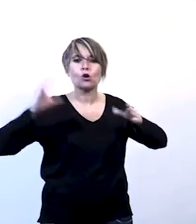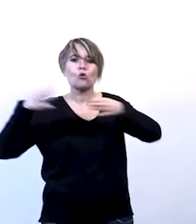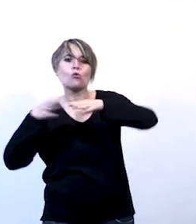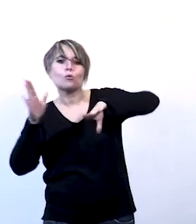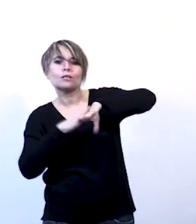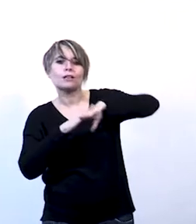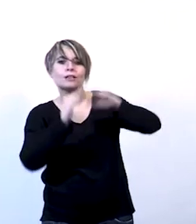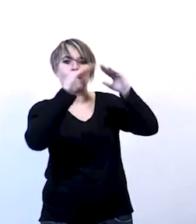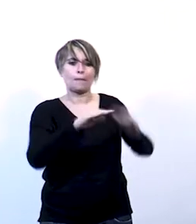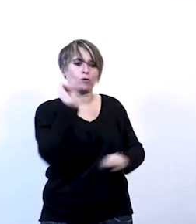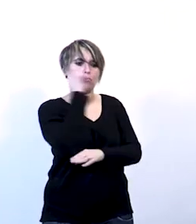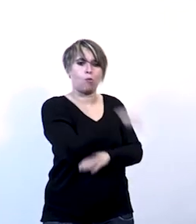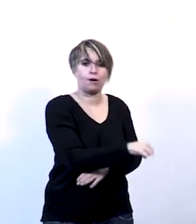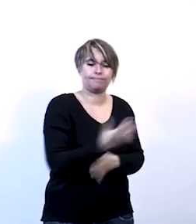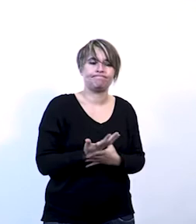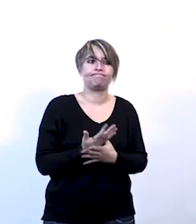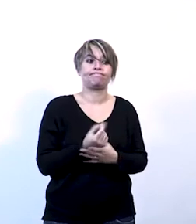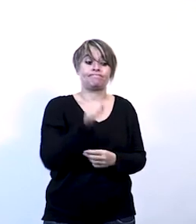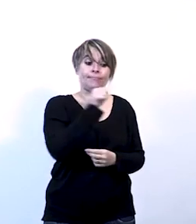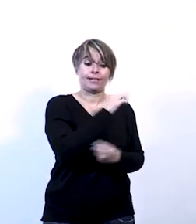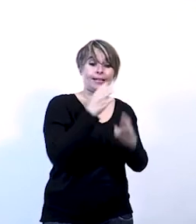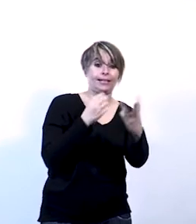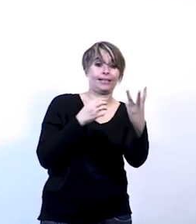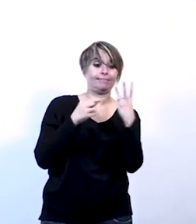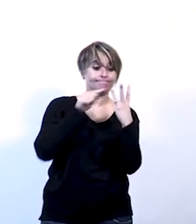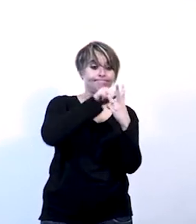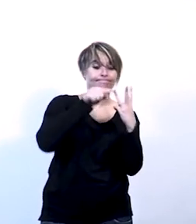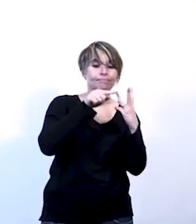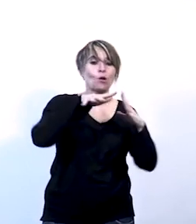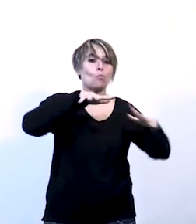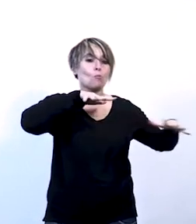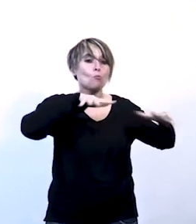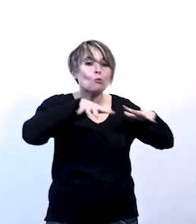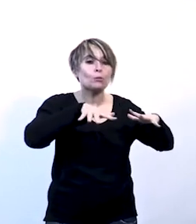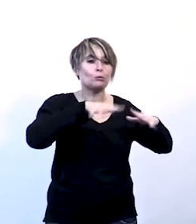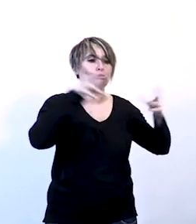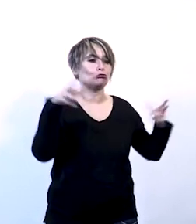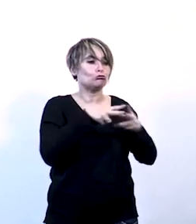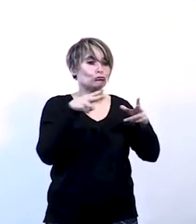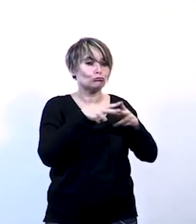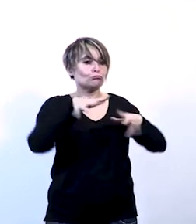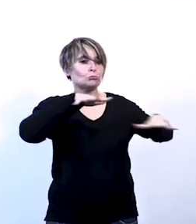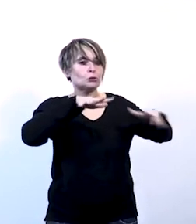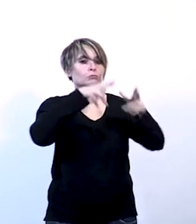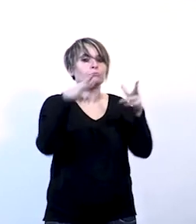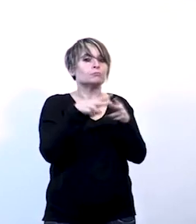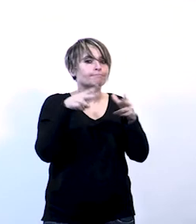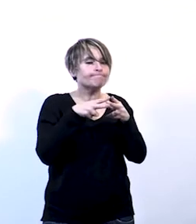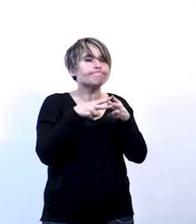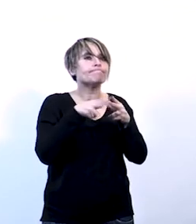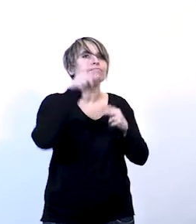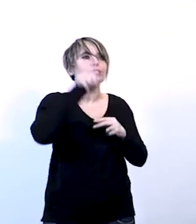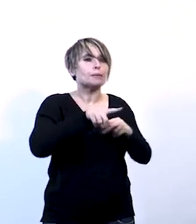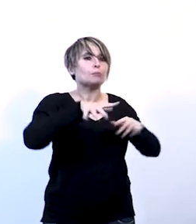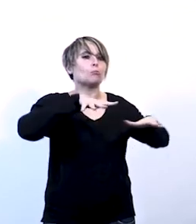izquierdistas. Entonces también el movimiento ese popular mismo también es un